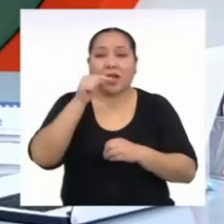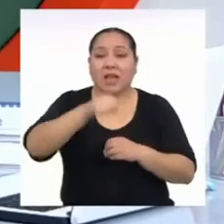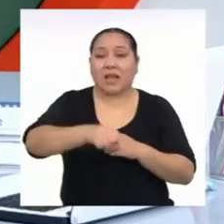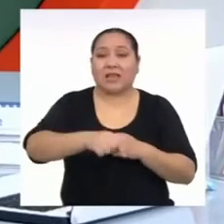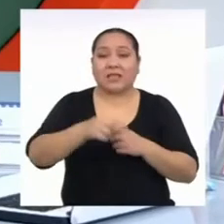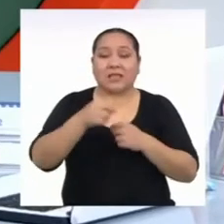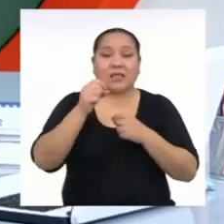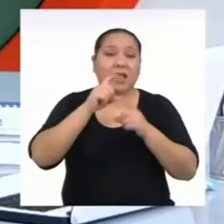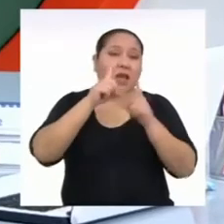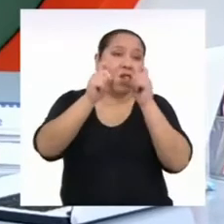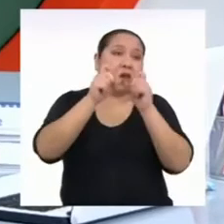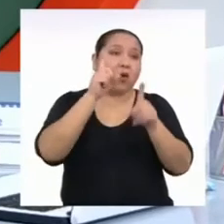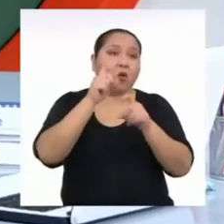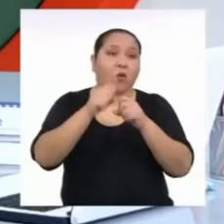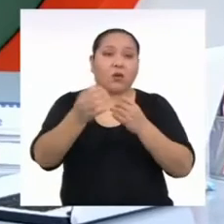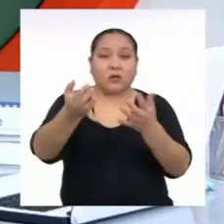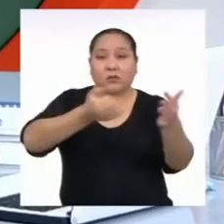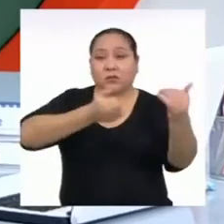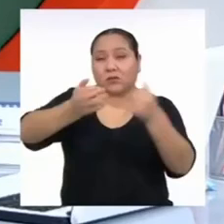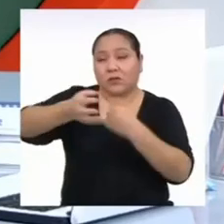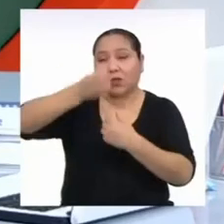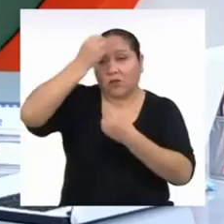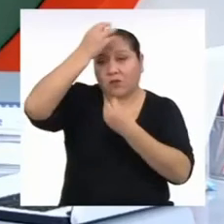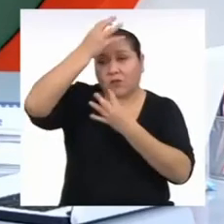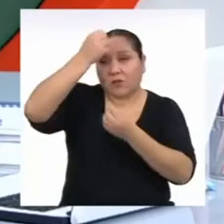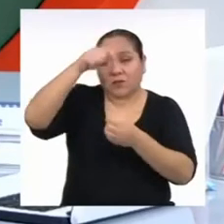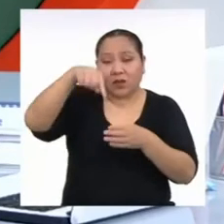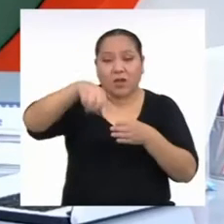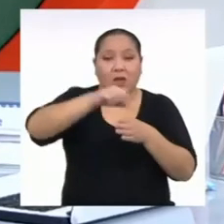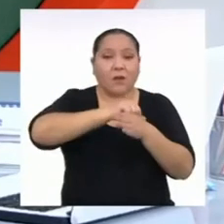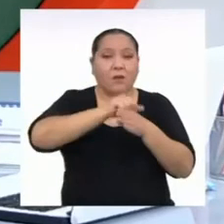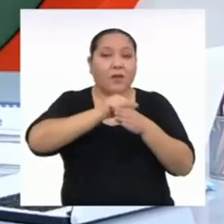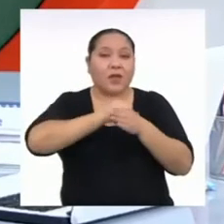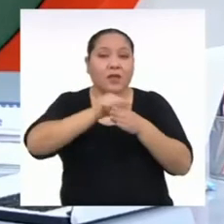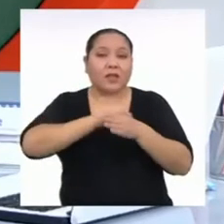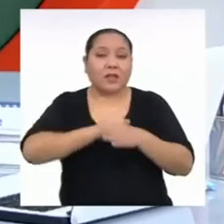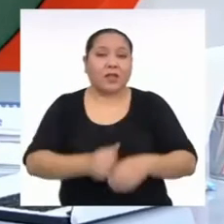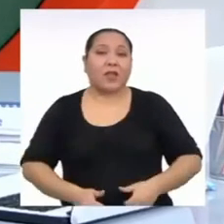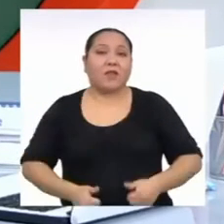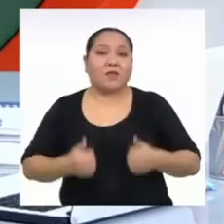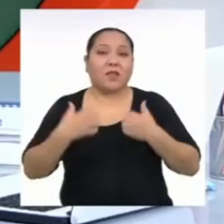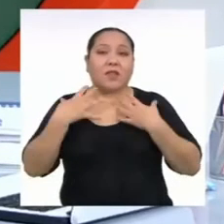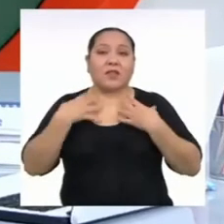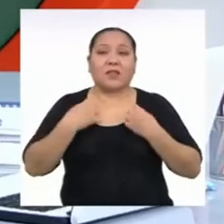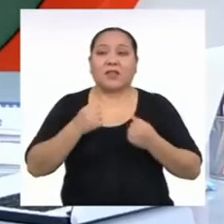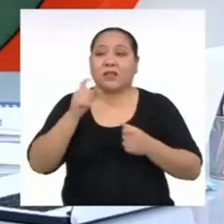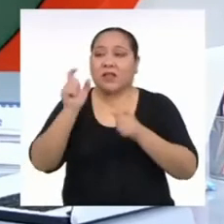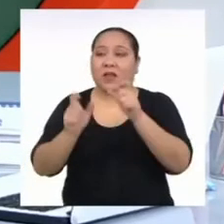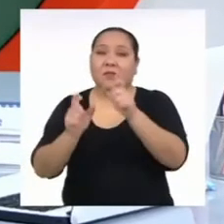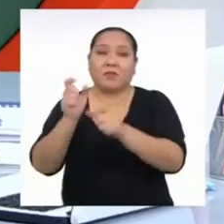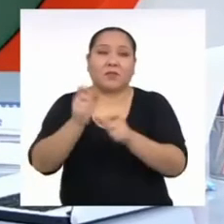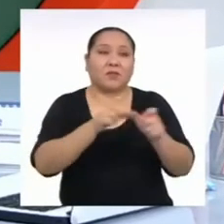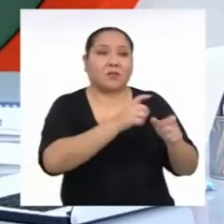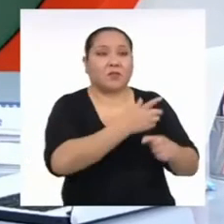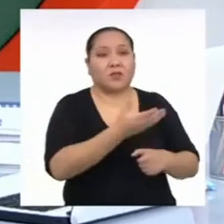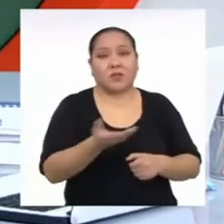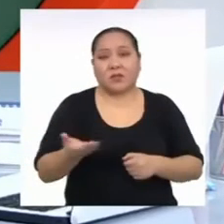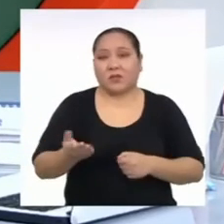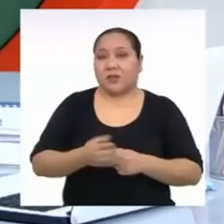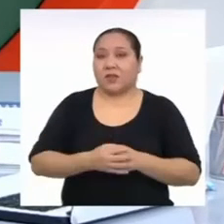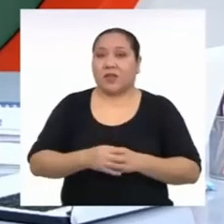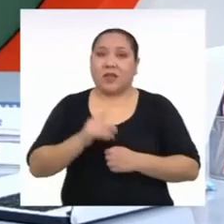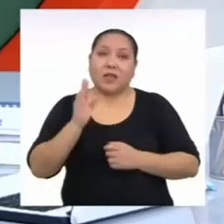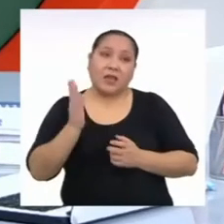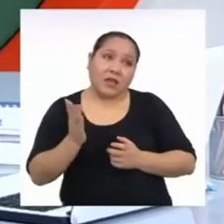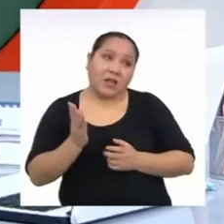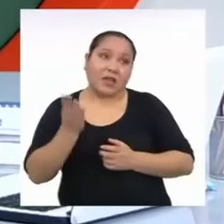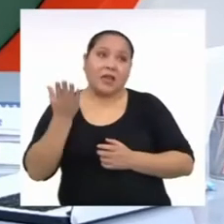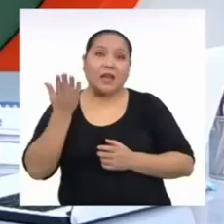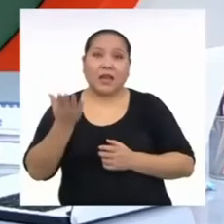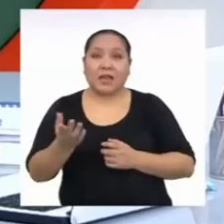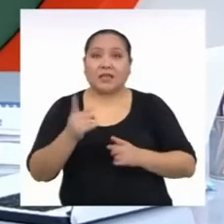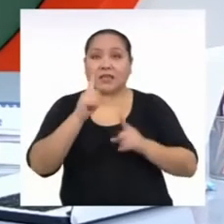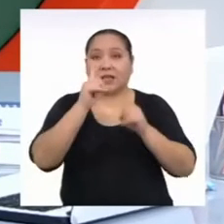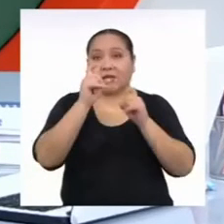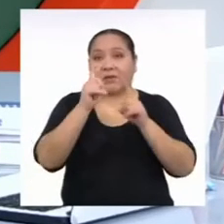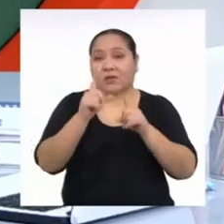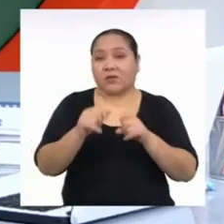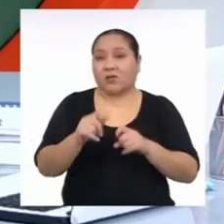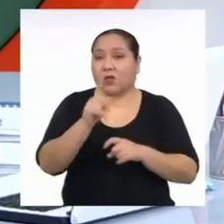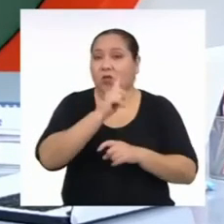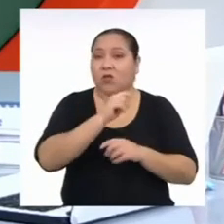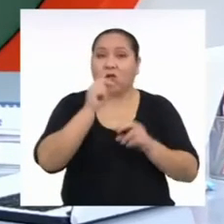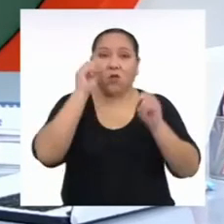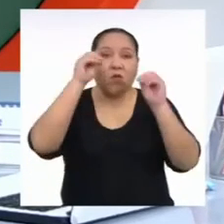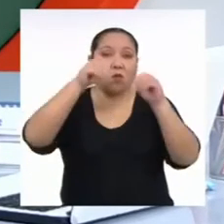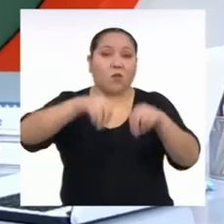encuesta tiene como propósito recoger información sobre las prácticas de vida saludable que llevan las personas. Y, aunque esta encuesta es